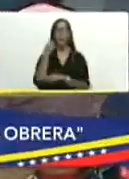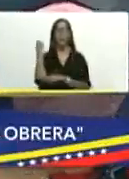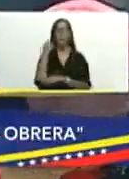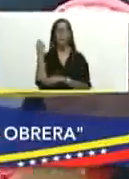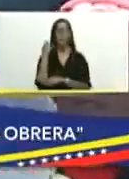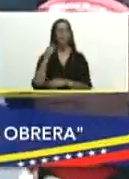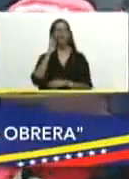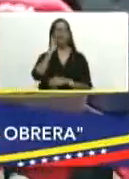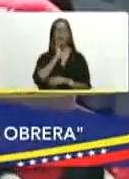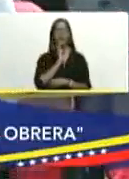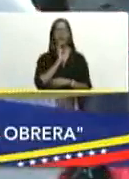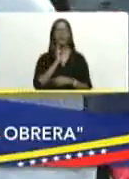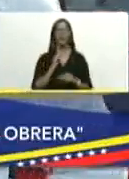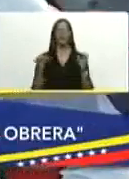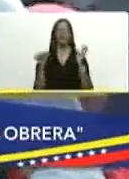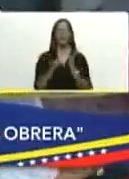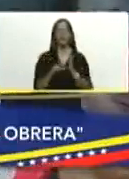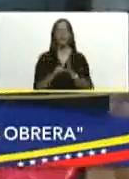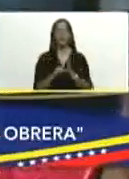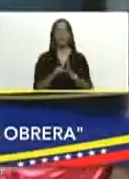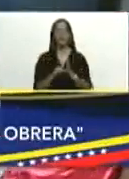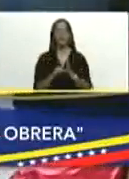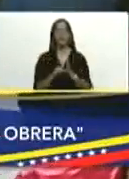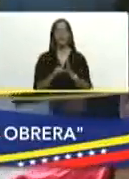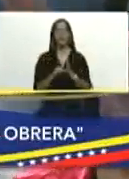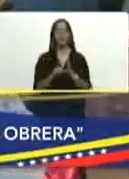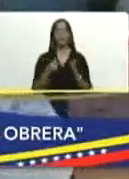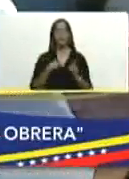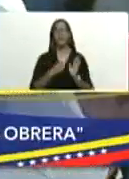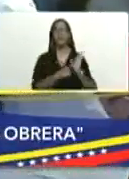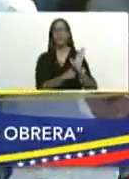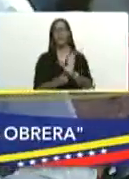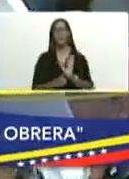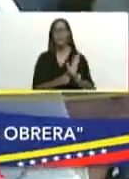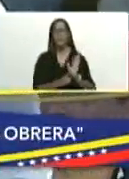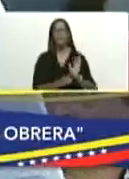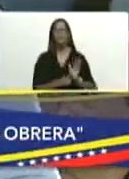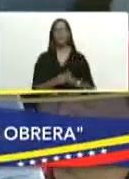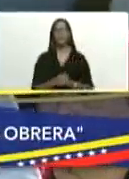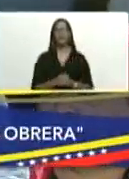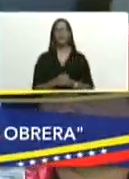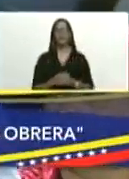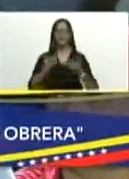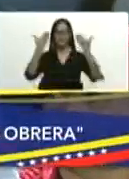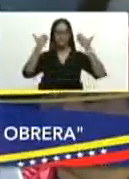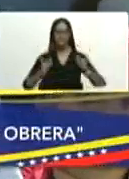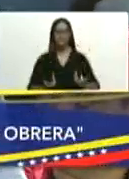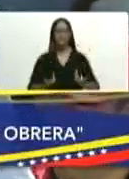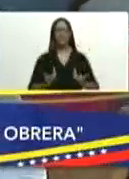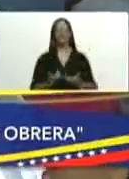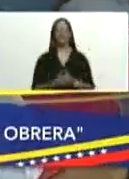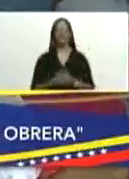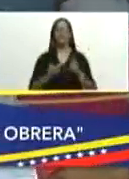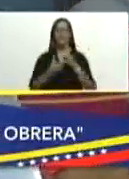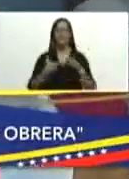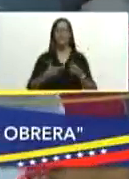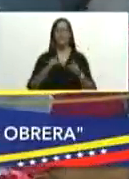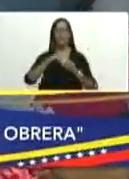corporal Bolívar donde mi representación represento a la división de plantaguri